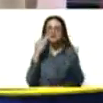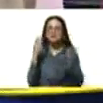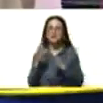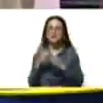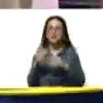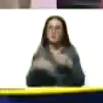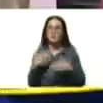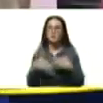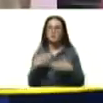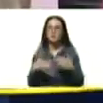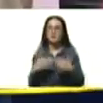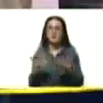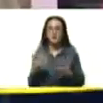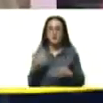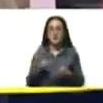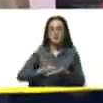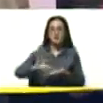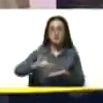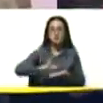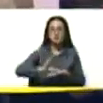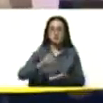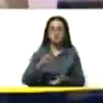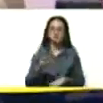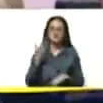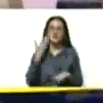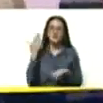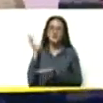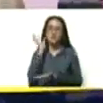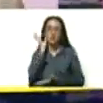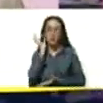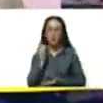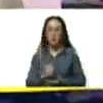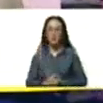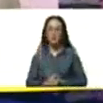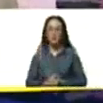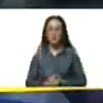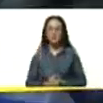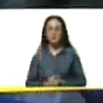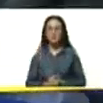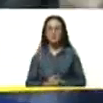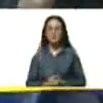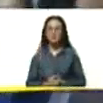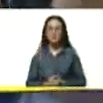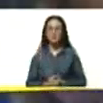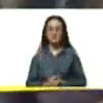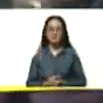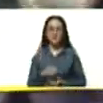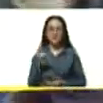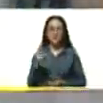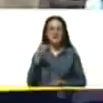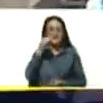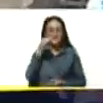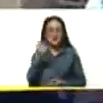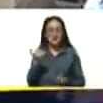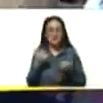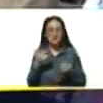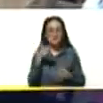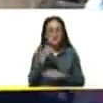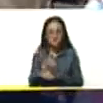el proceso que haga falta, los recursos, y para que ella se meta, ella misma, personalmente, aquí, allá, por